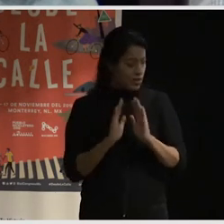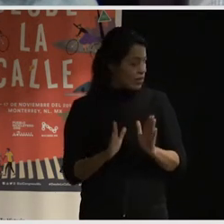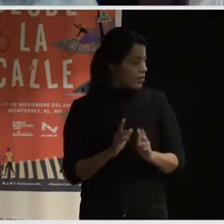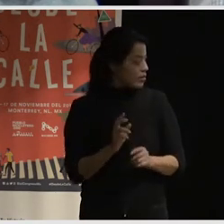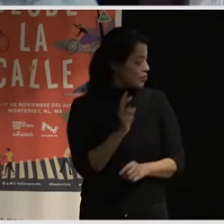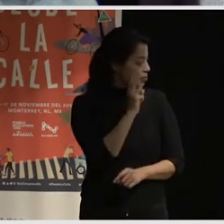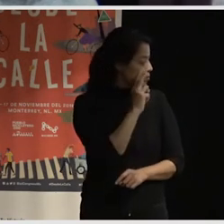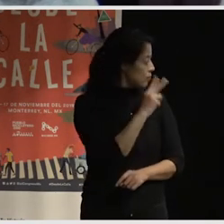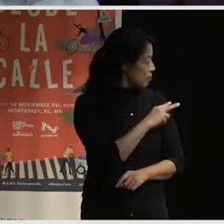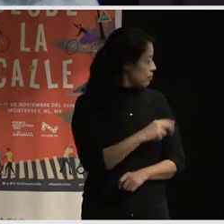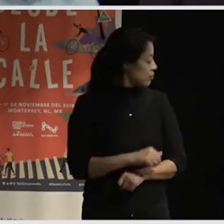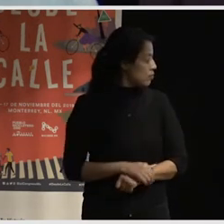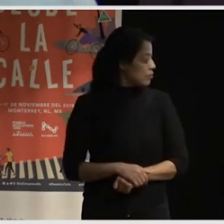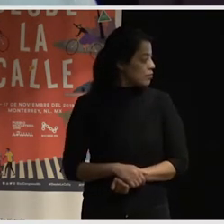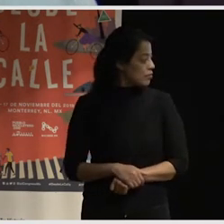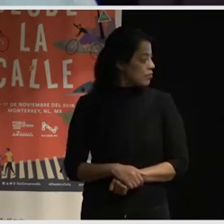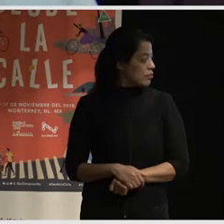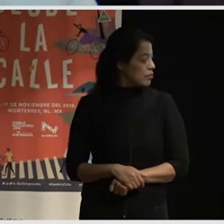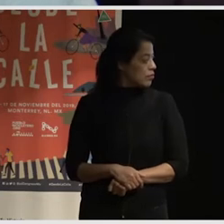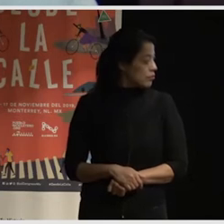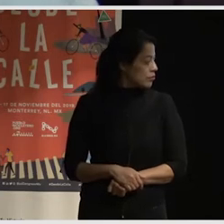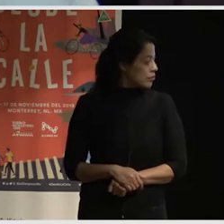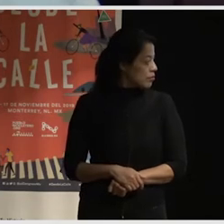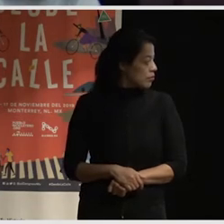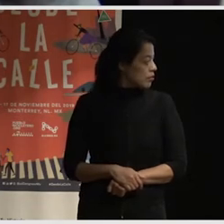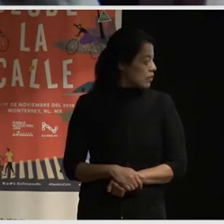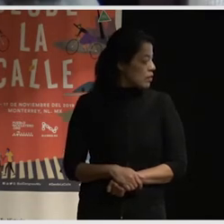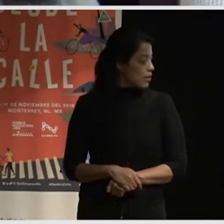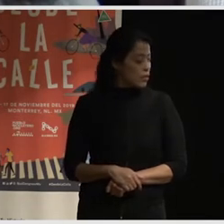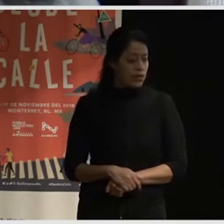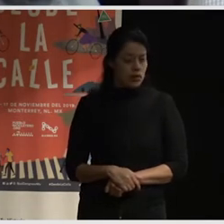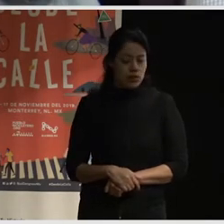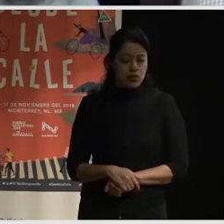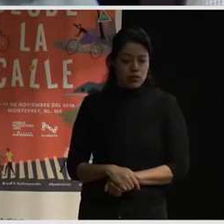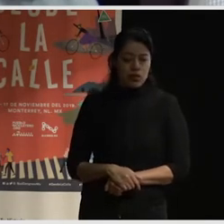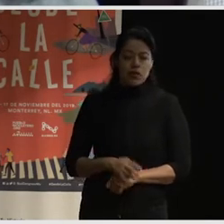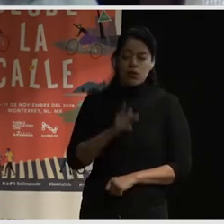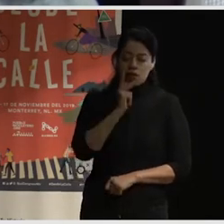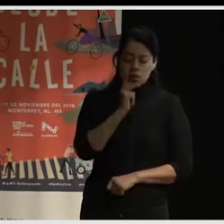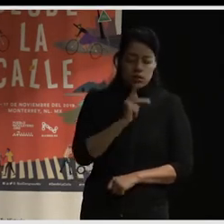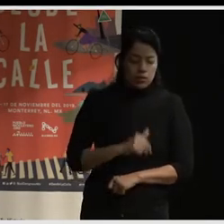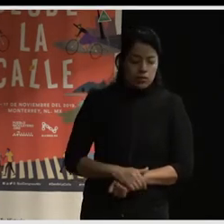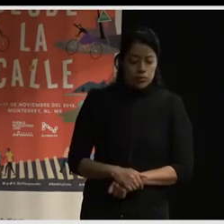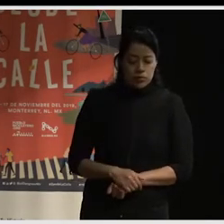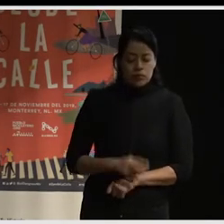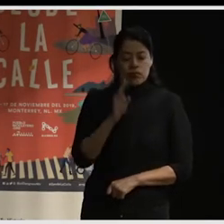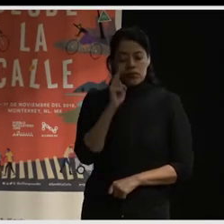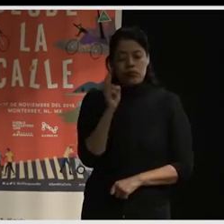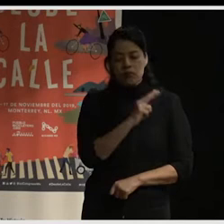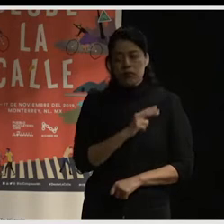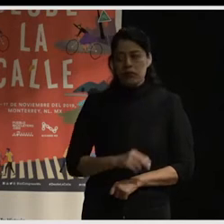cederla este tiempo eso es lo que me queda verdad aunque para hacer la palabra pues vamos